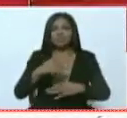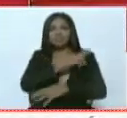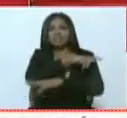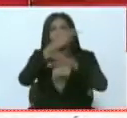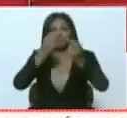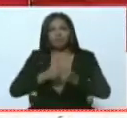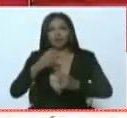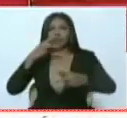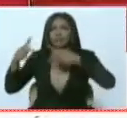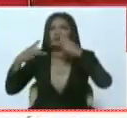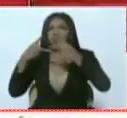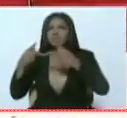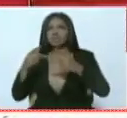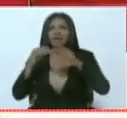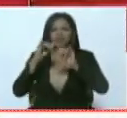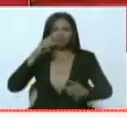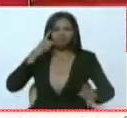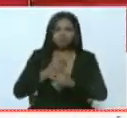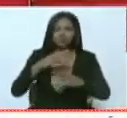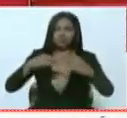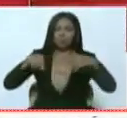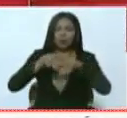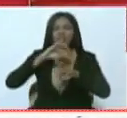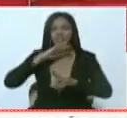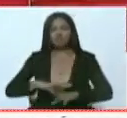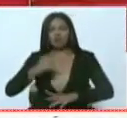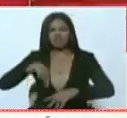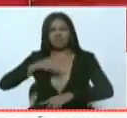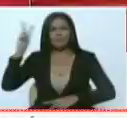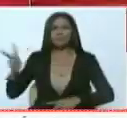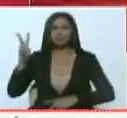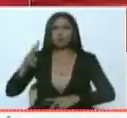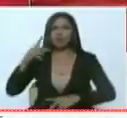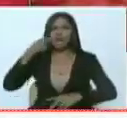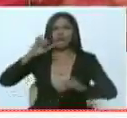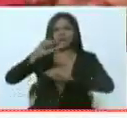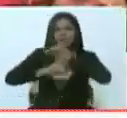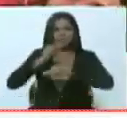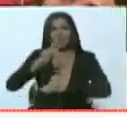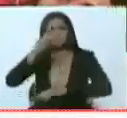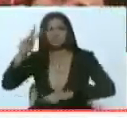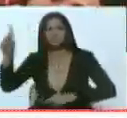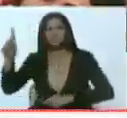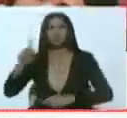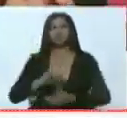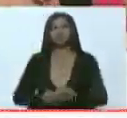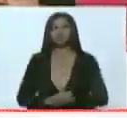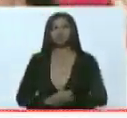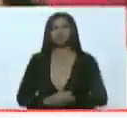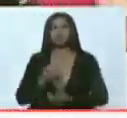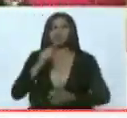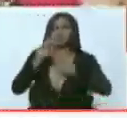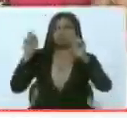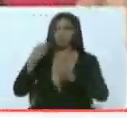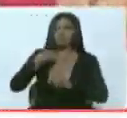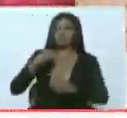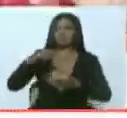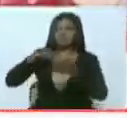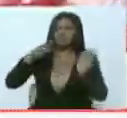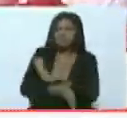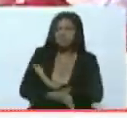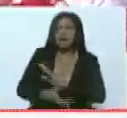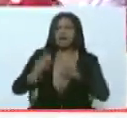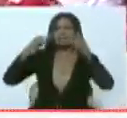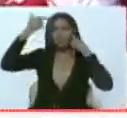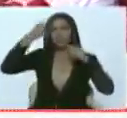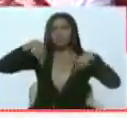fuerza política determinante de la historia de Venezuela en el siglo XXI. Si me preguntan qué es el chavismo,